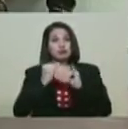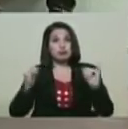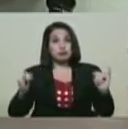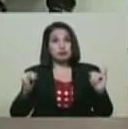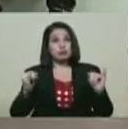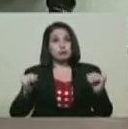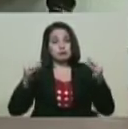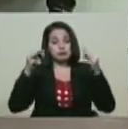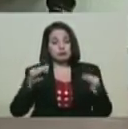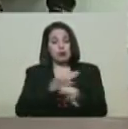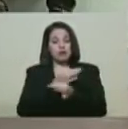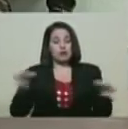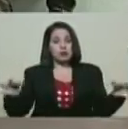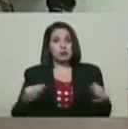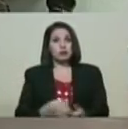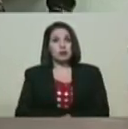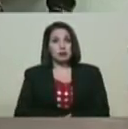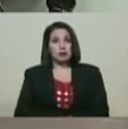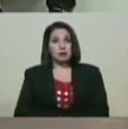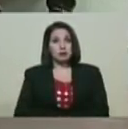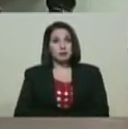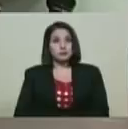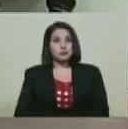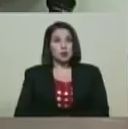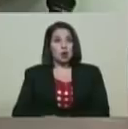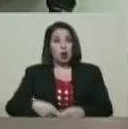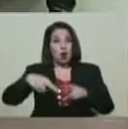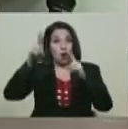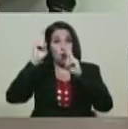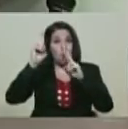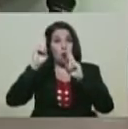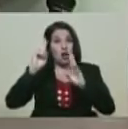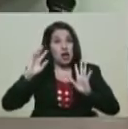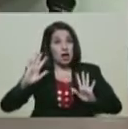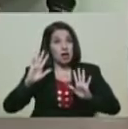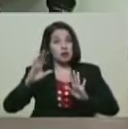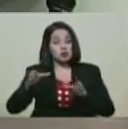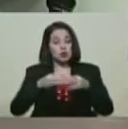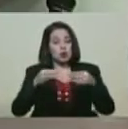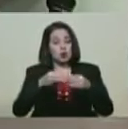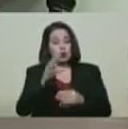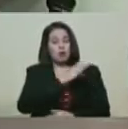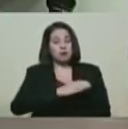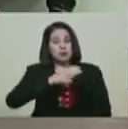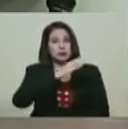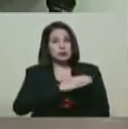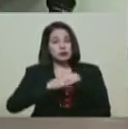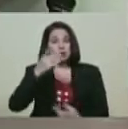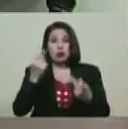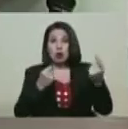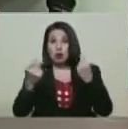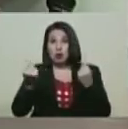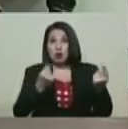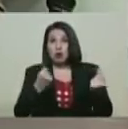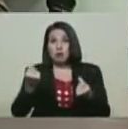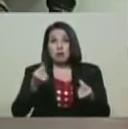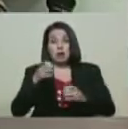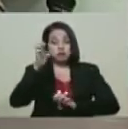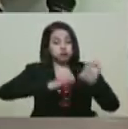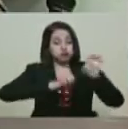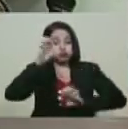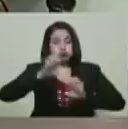magna Asamblea Nacional Constituyente, ojalá su Comisión de Economía procese